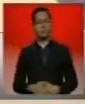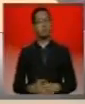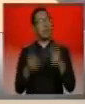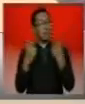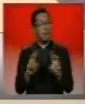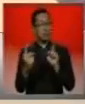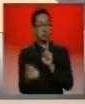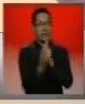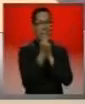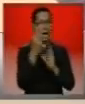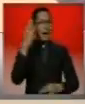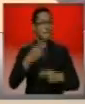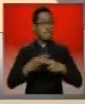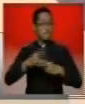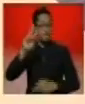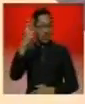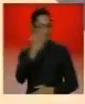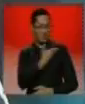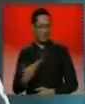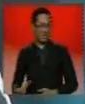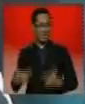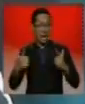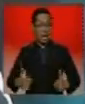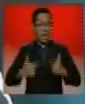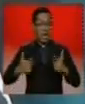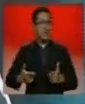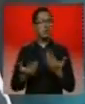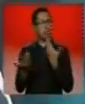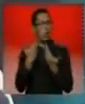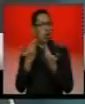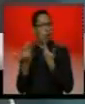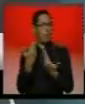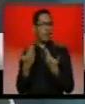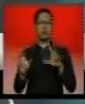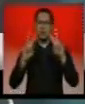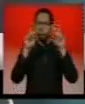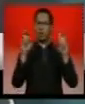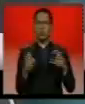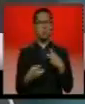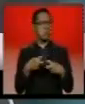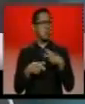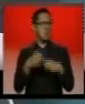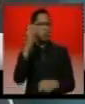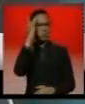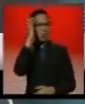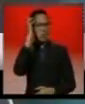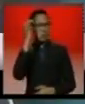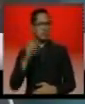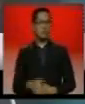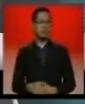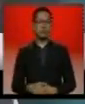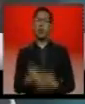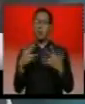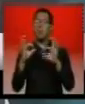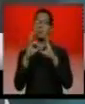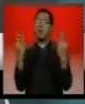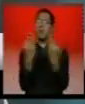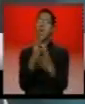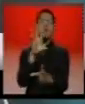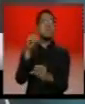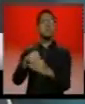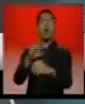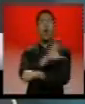con el ex vicepresidente sobre temas que les preocupan. No ha habido la transformación de la agricultura familiar campesina en el